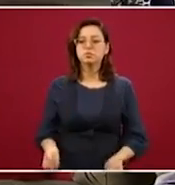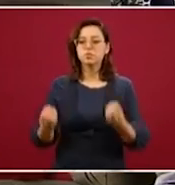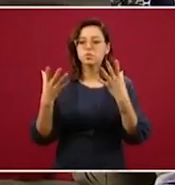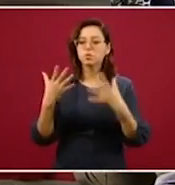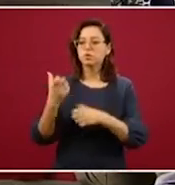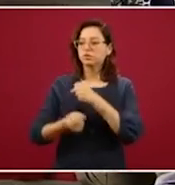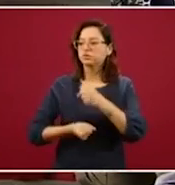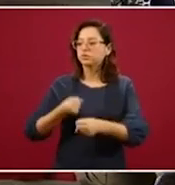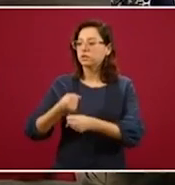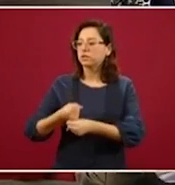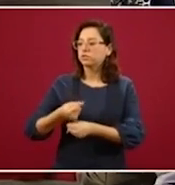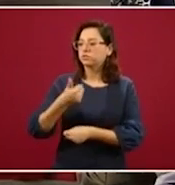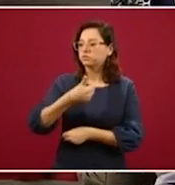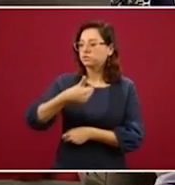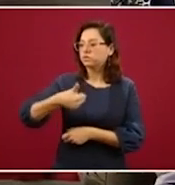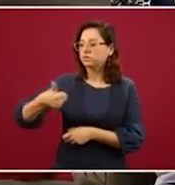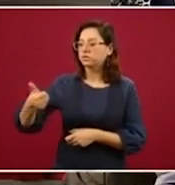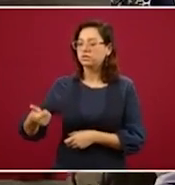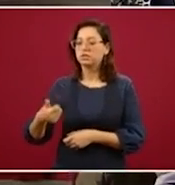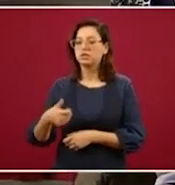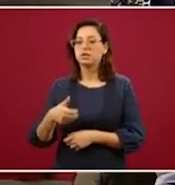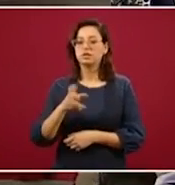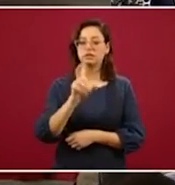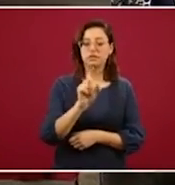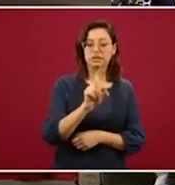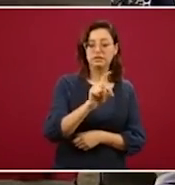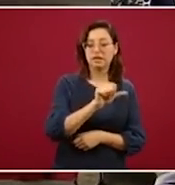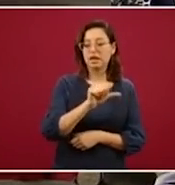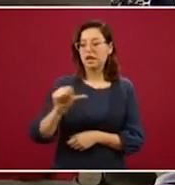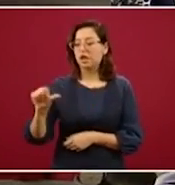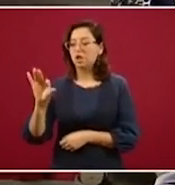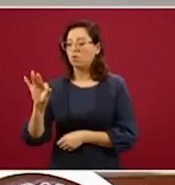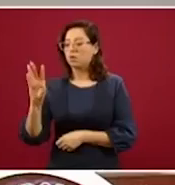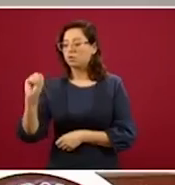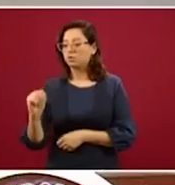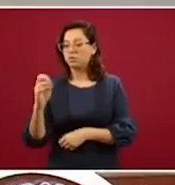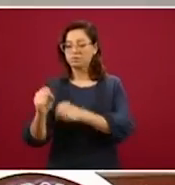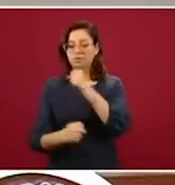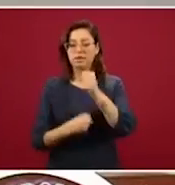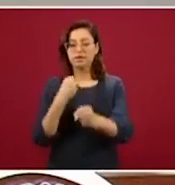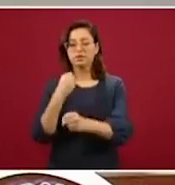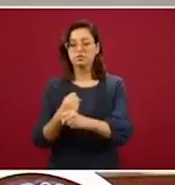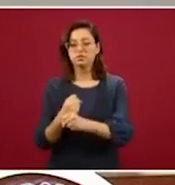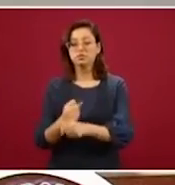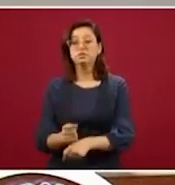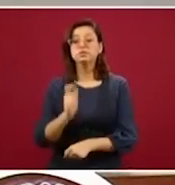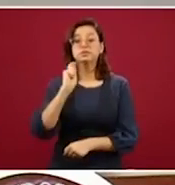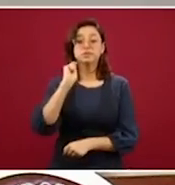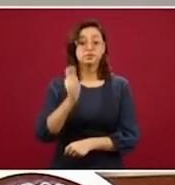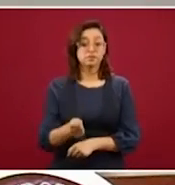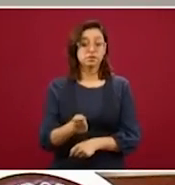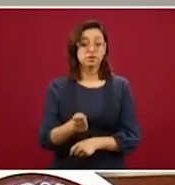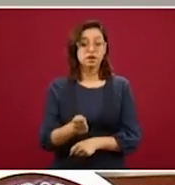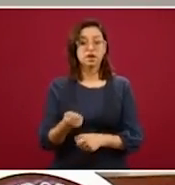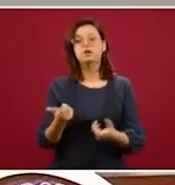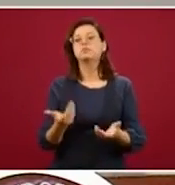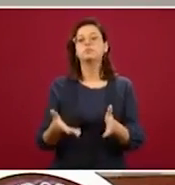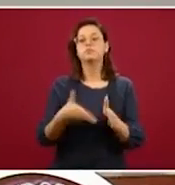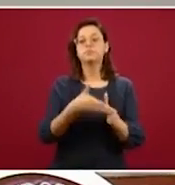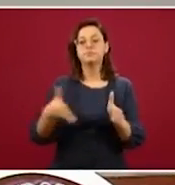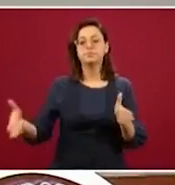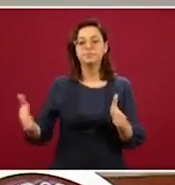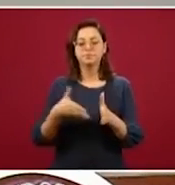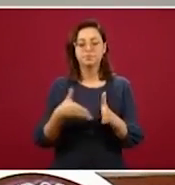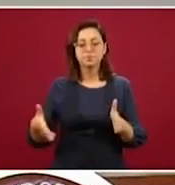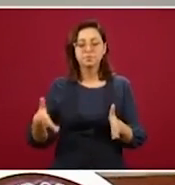el año pasado. Fue de los 30 a los 49 años. Es decir, estamos concentrándonos en la etapa de